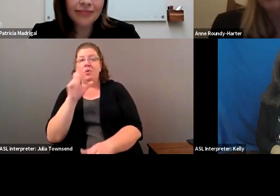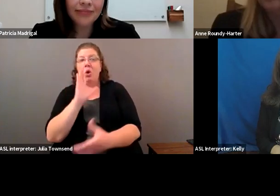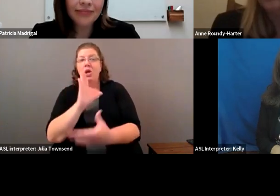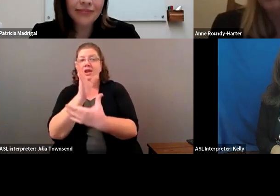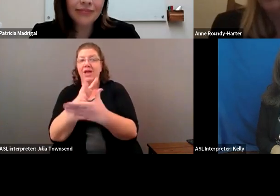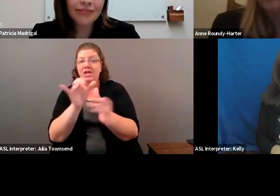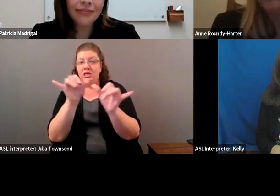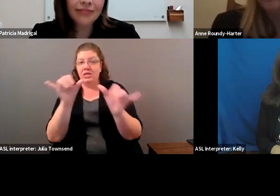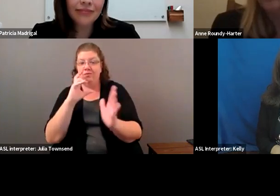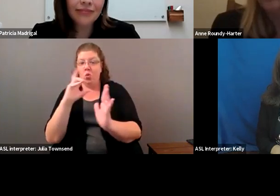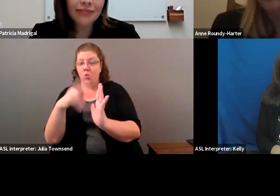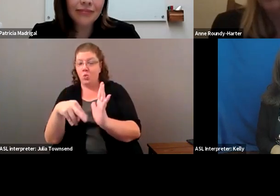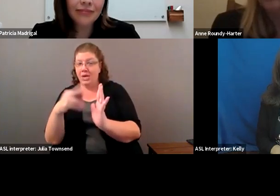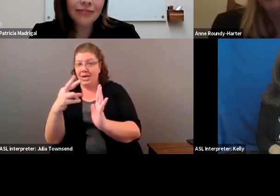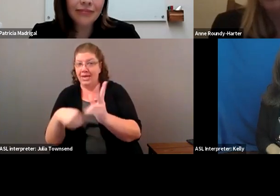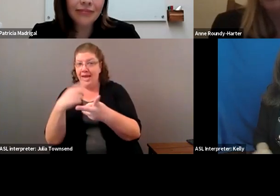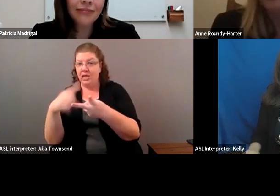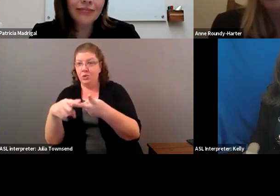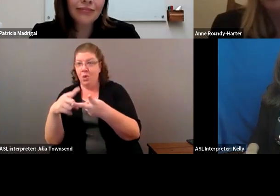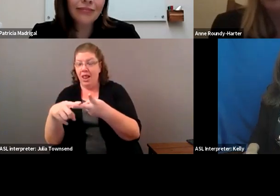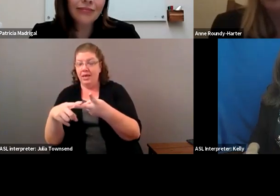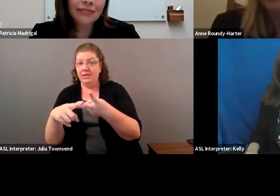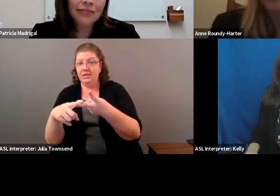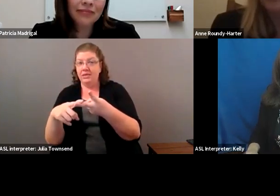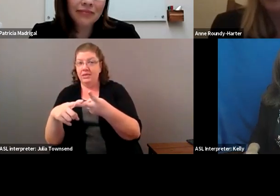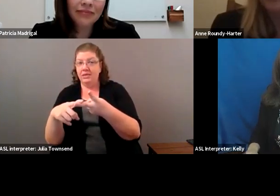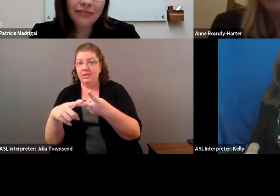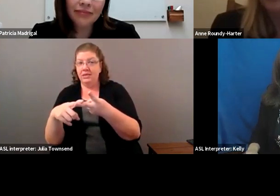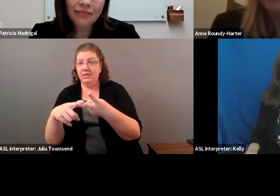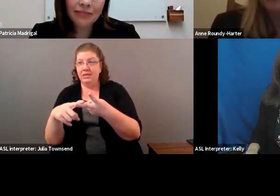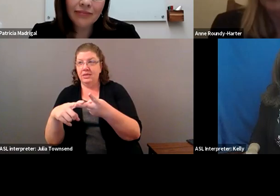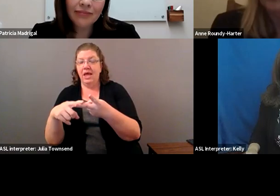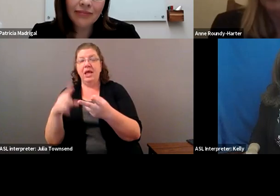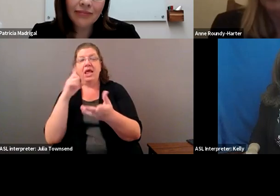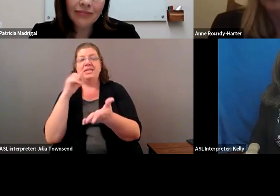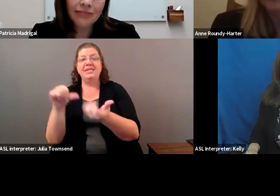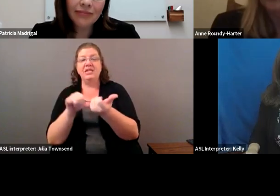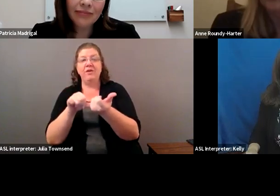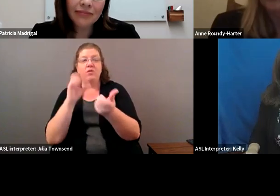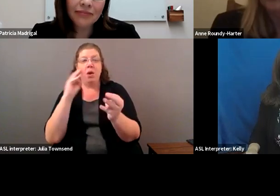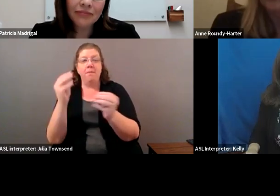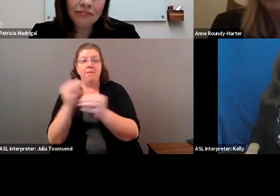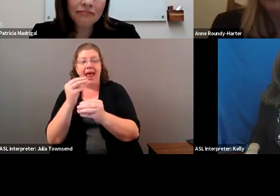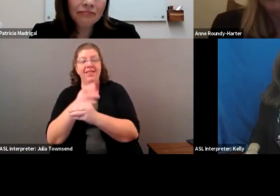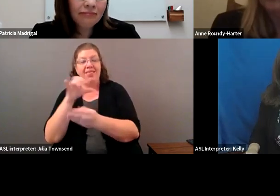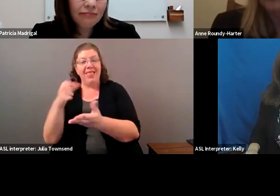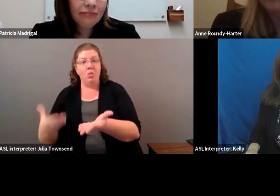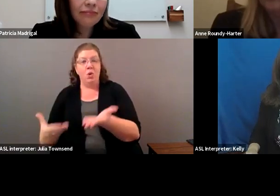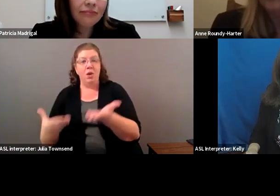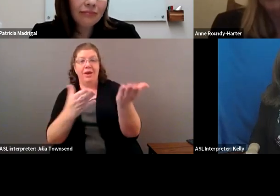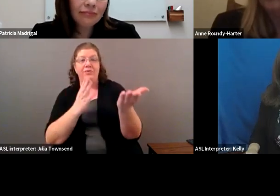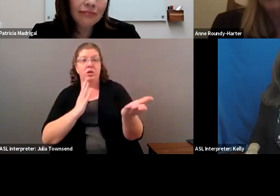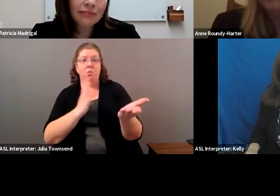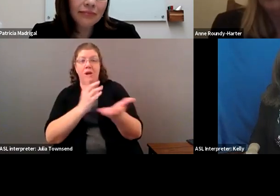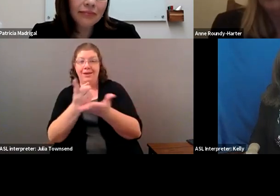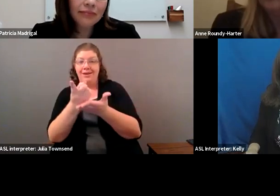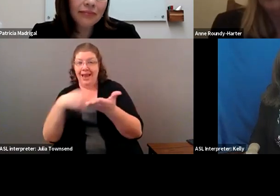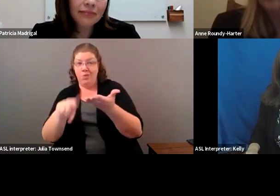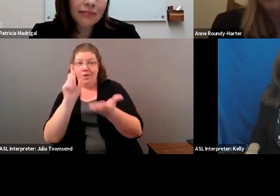para la lectura así como vi matemáticas ilustrativas que vamos del consejo de la semana que entra para una propuesta